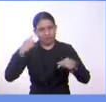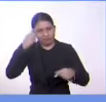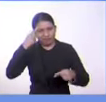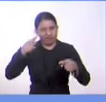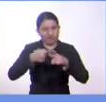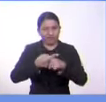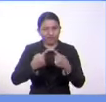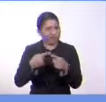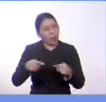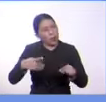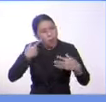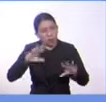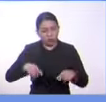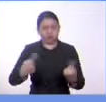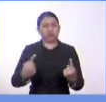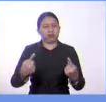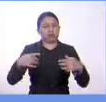siglo